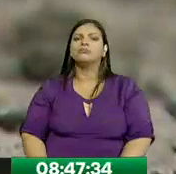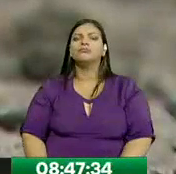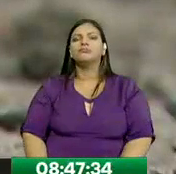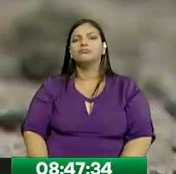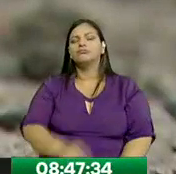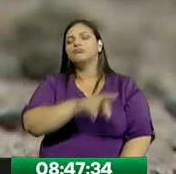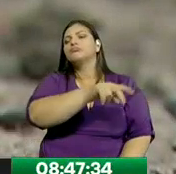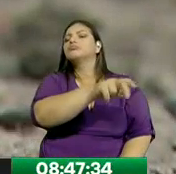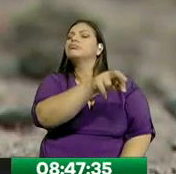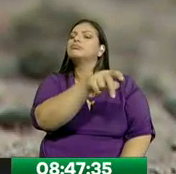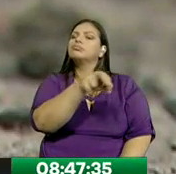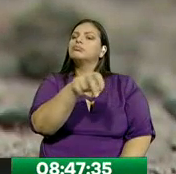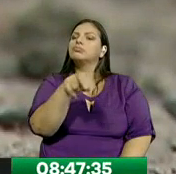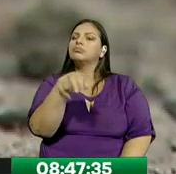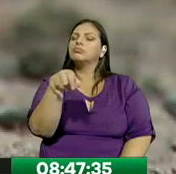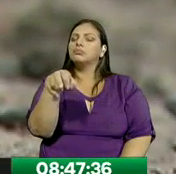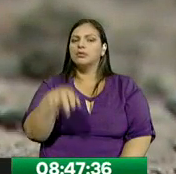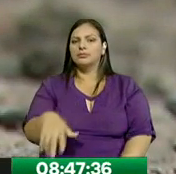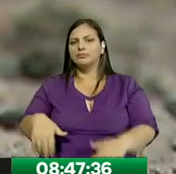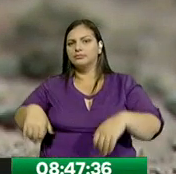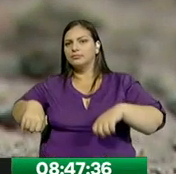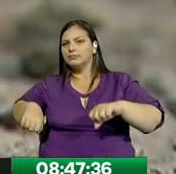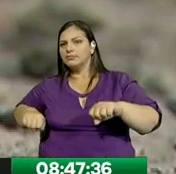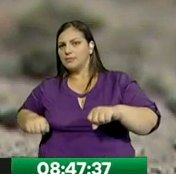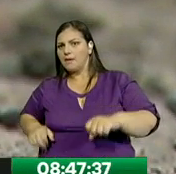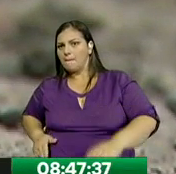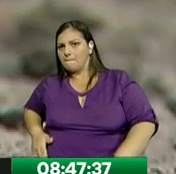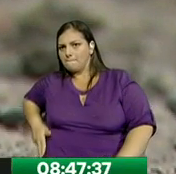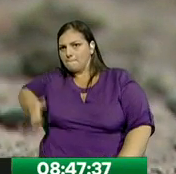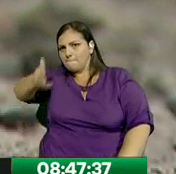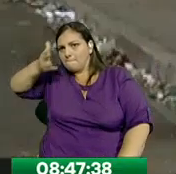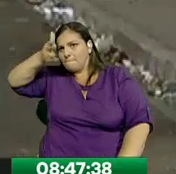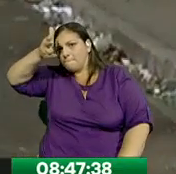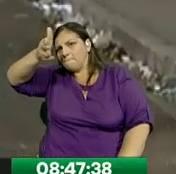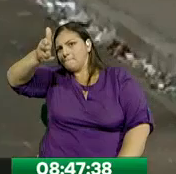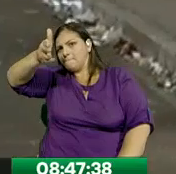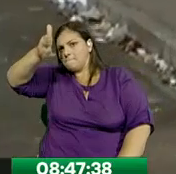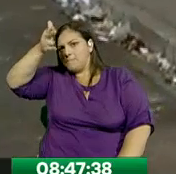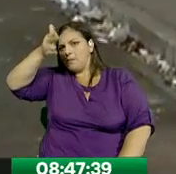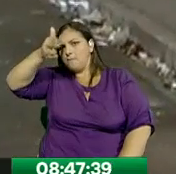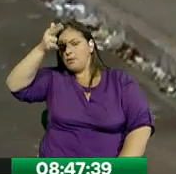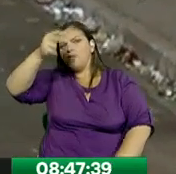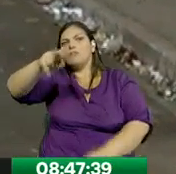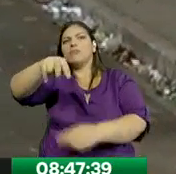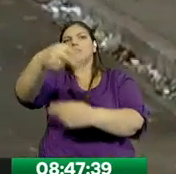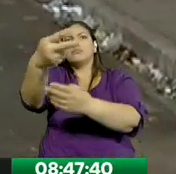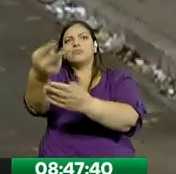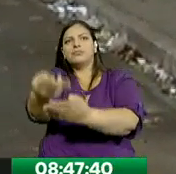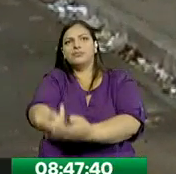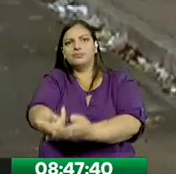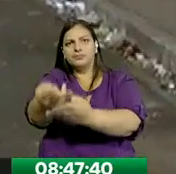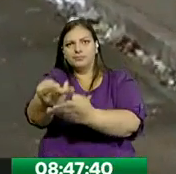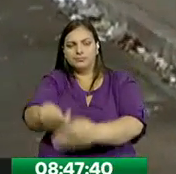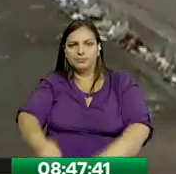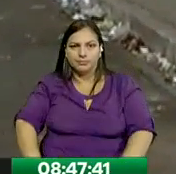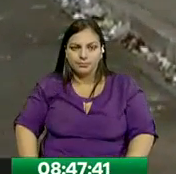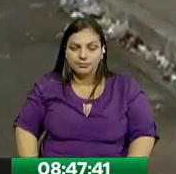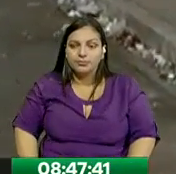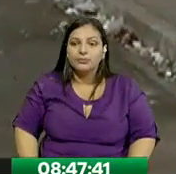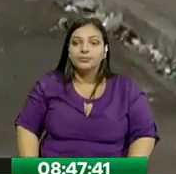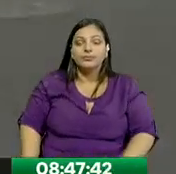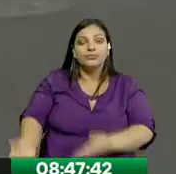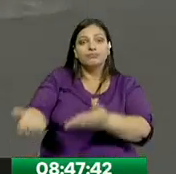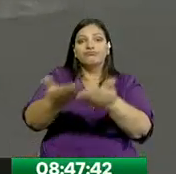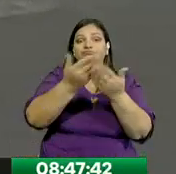conoció que los médicos debieron intervenirlo inmediatamente, pero hasta el momento su pronóstico se encontraría bajo